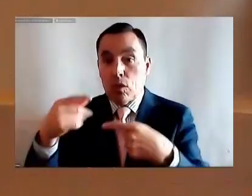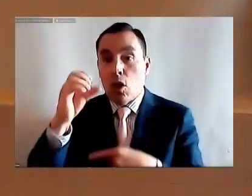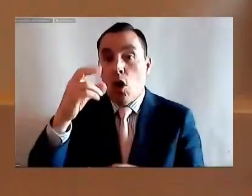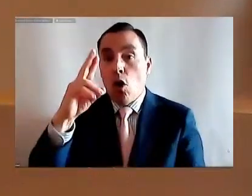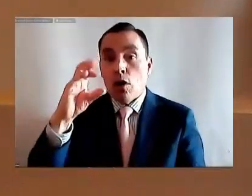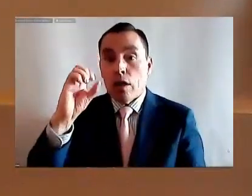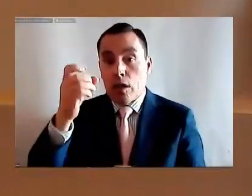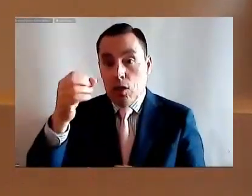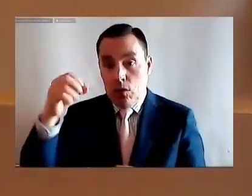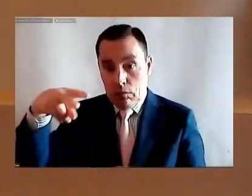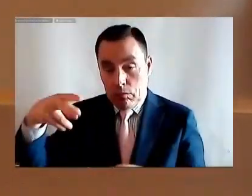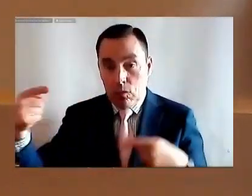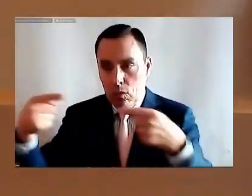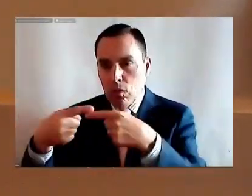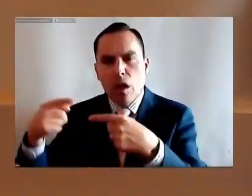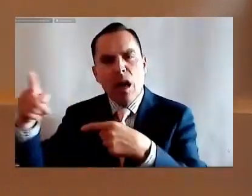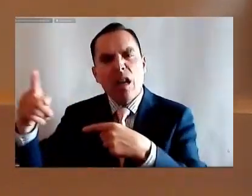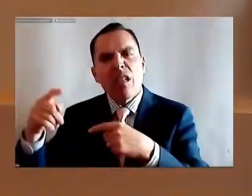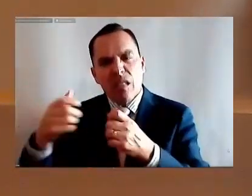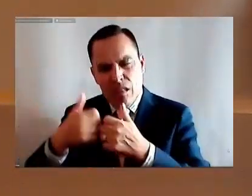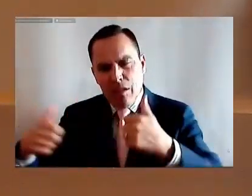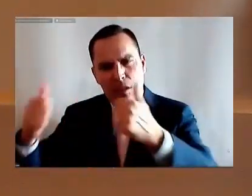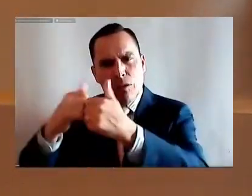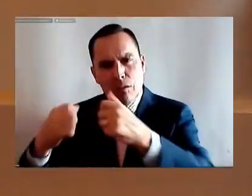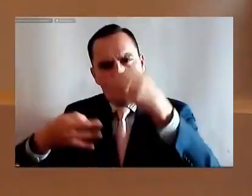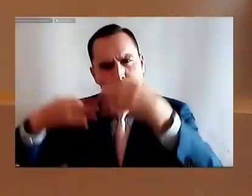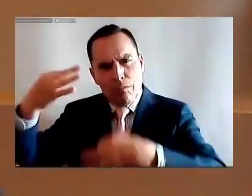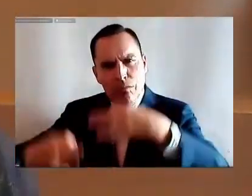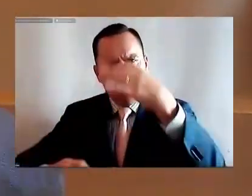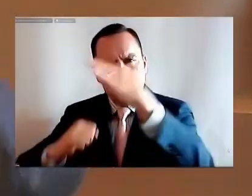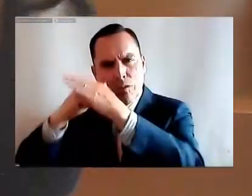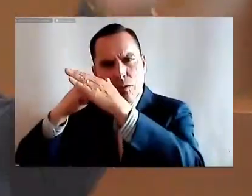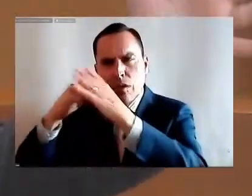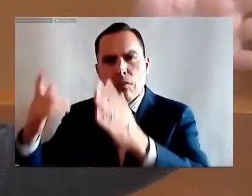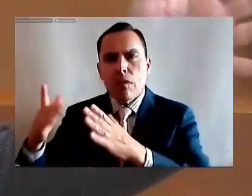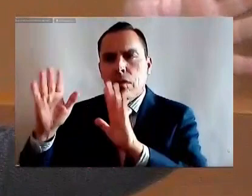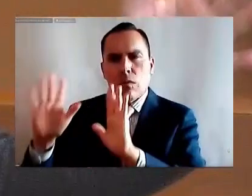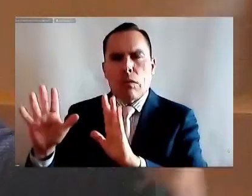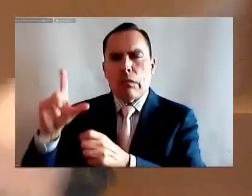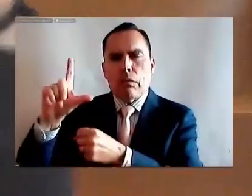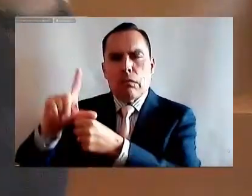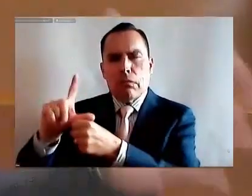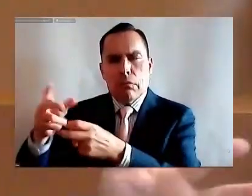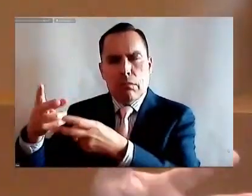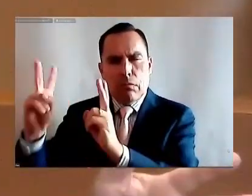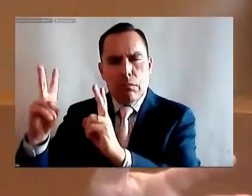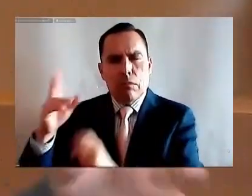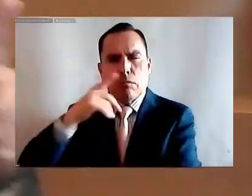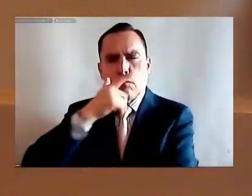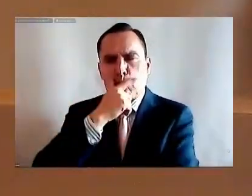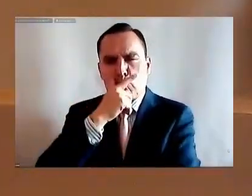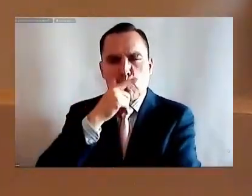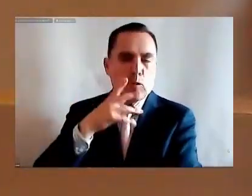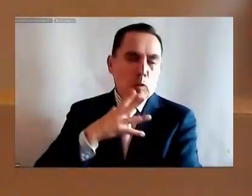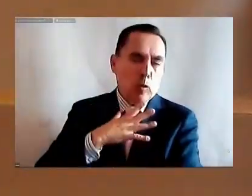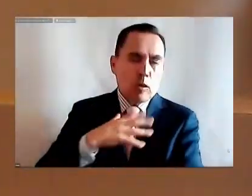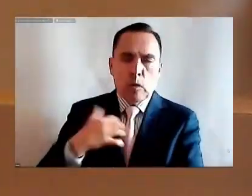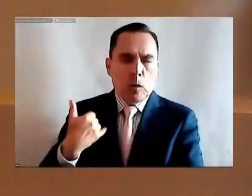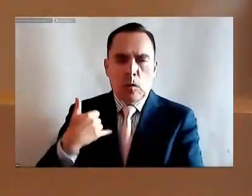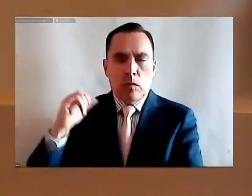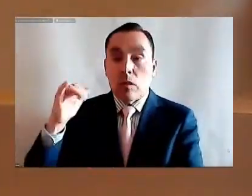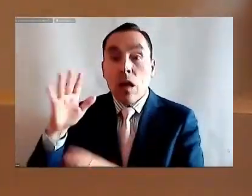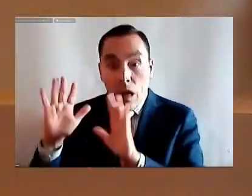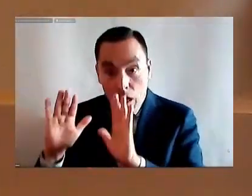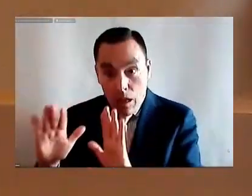Suprema, que había sido reacia a reconocer derechos laborales y siguió después de ese fallo muy reacia, pero este era un caso de